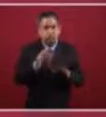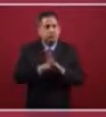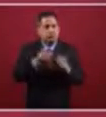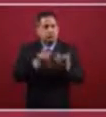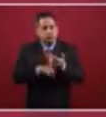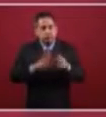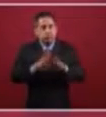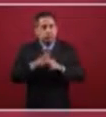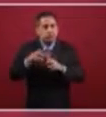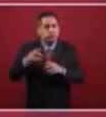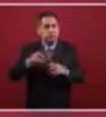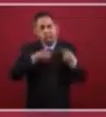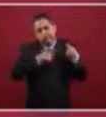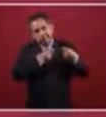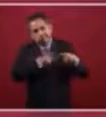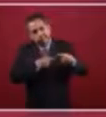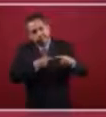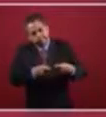que se heredó